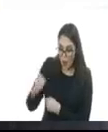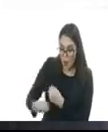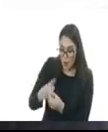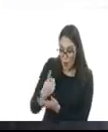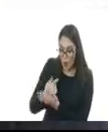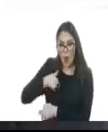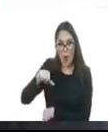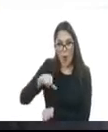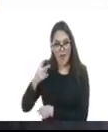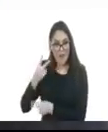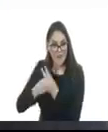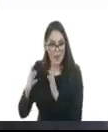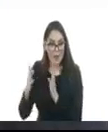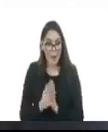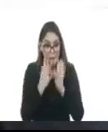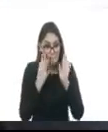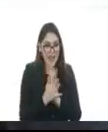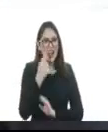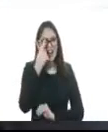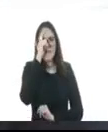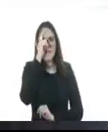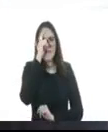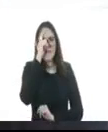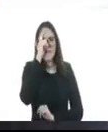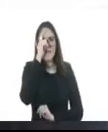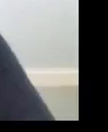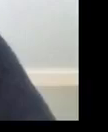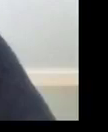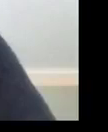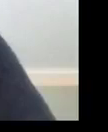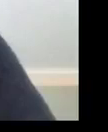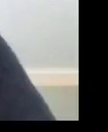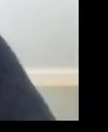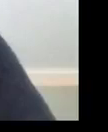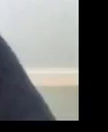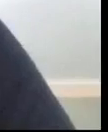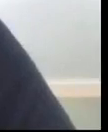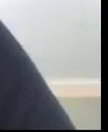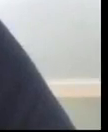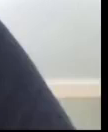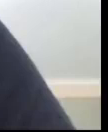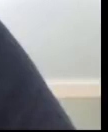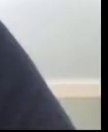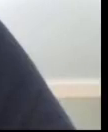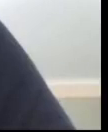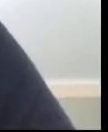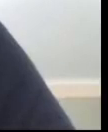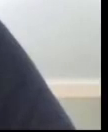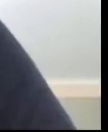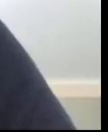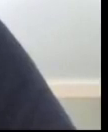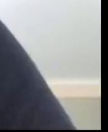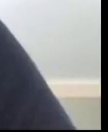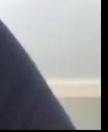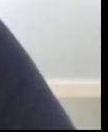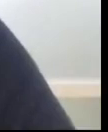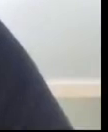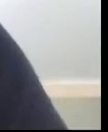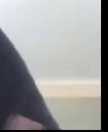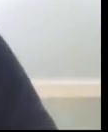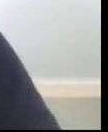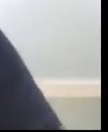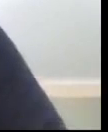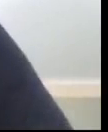del fortalecimiento a las acciones que se desarrollan para seguir promoviendo la